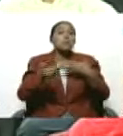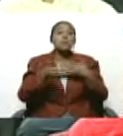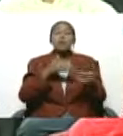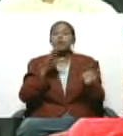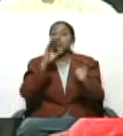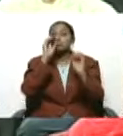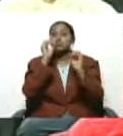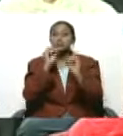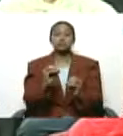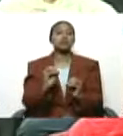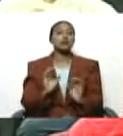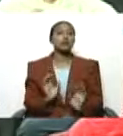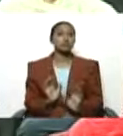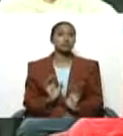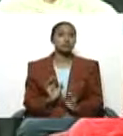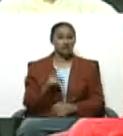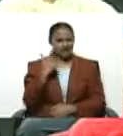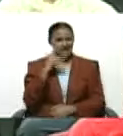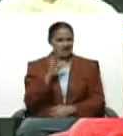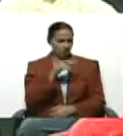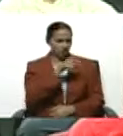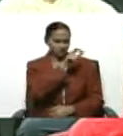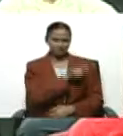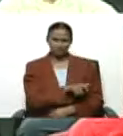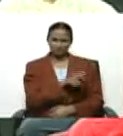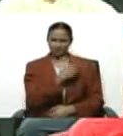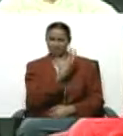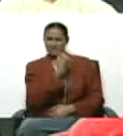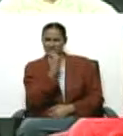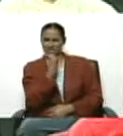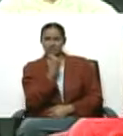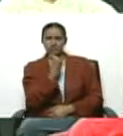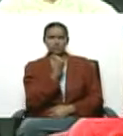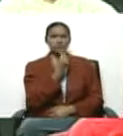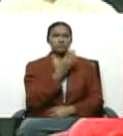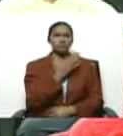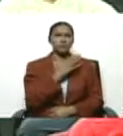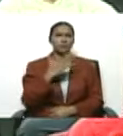¿cómo fue que tú? Creo que fuiste tú, Luis, que me dijo.